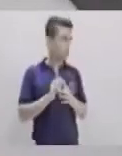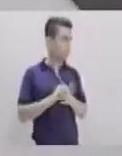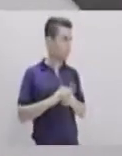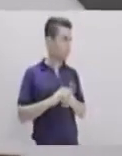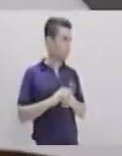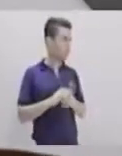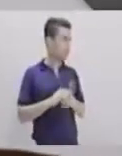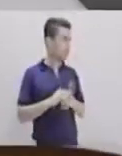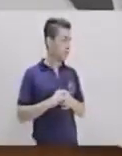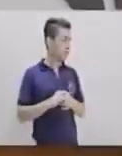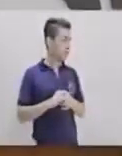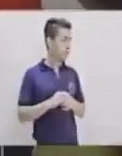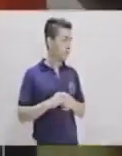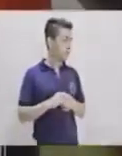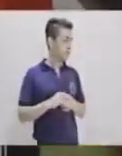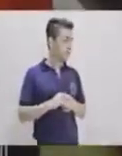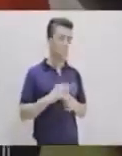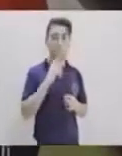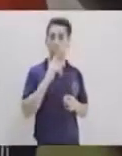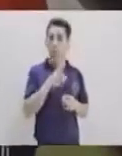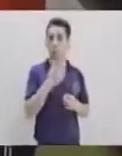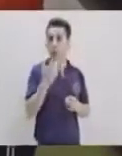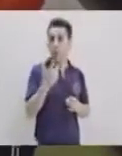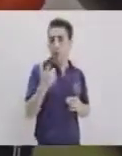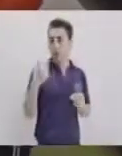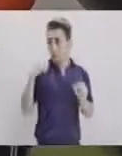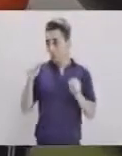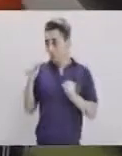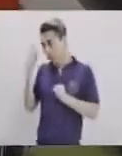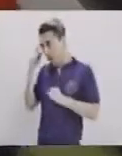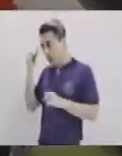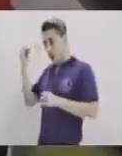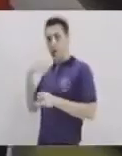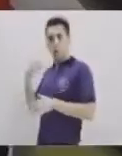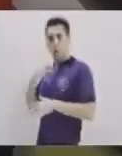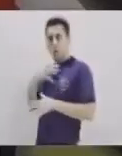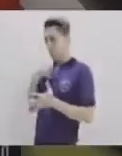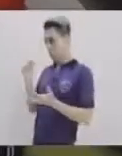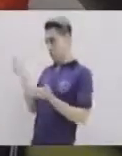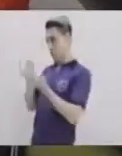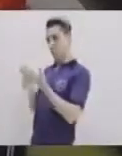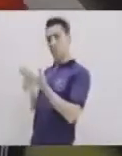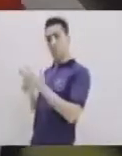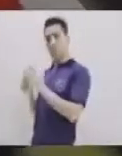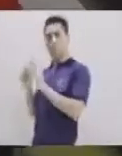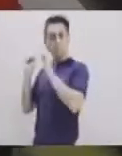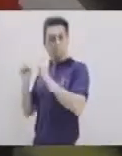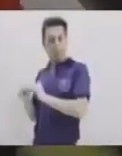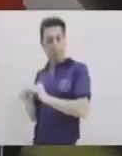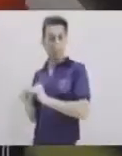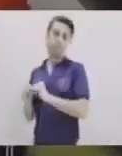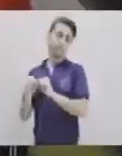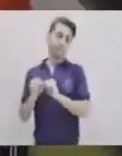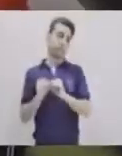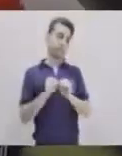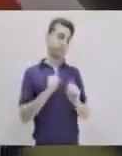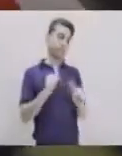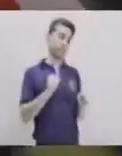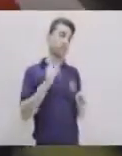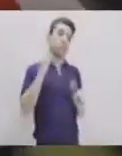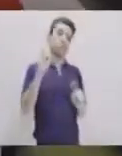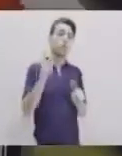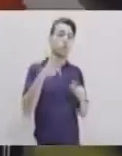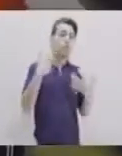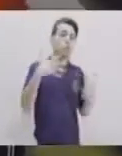Profe, y también podríamos hasta inspirarnos nosotros y hacer el dibujo, ¿verdad? Claro, claro. O sea, esta es una opción mucho